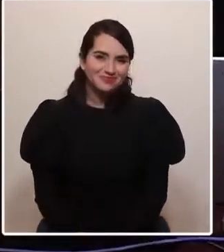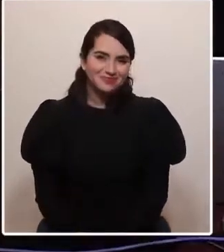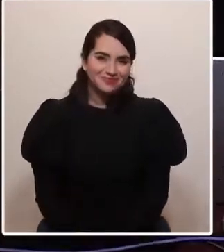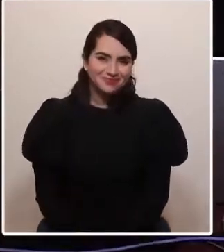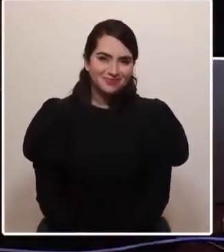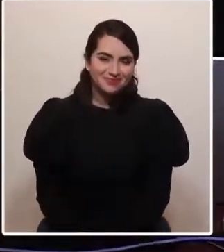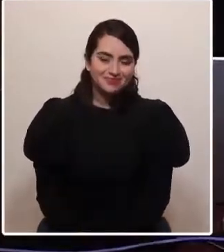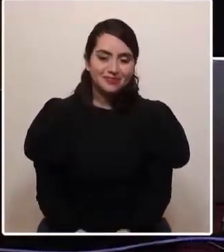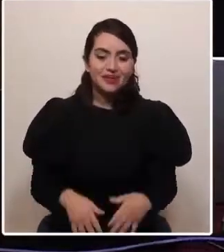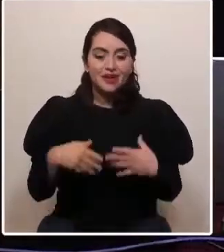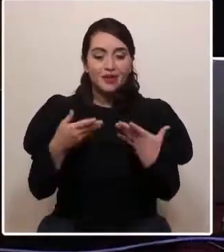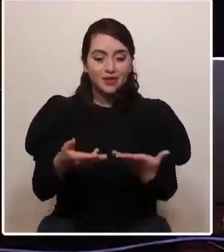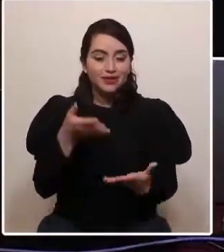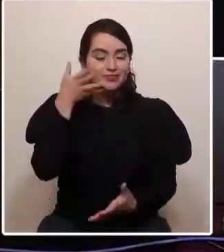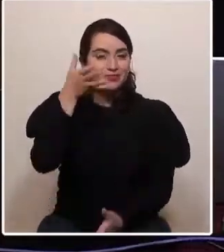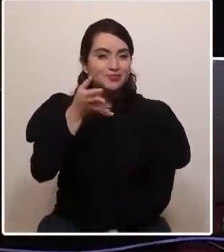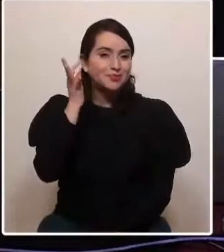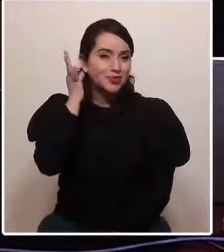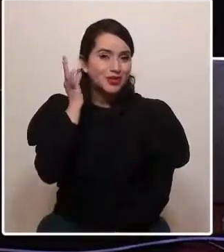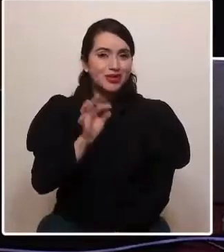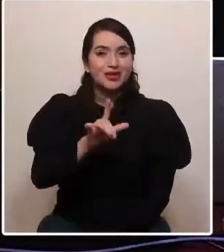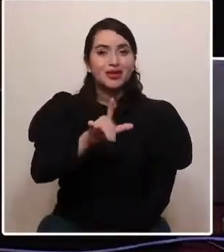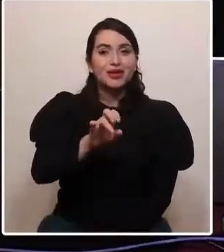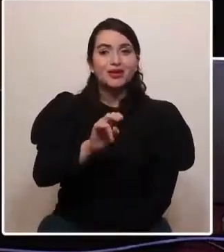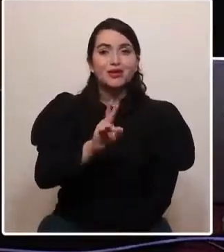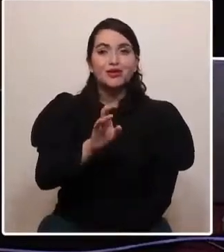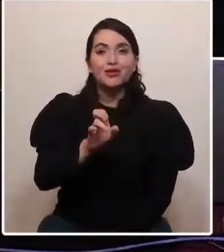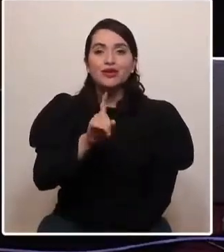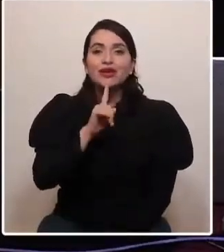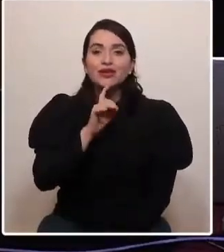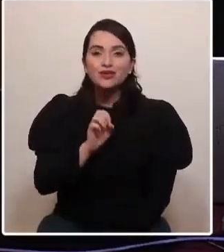Tiene la palabra la convencional Loreto Vidal.